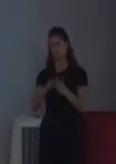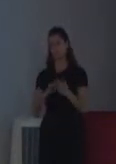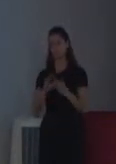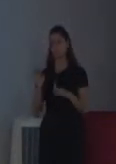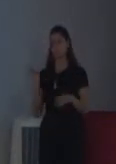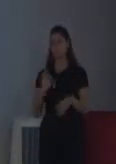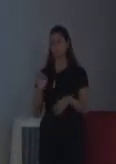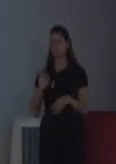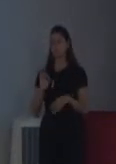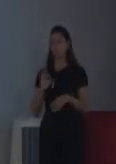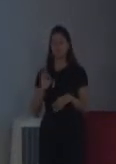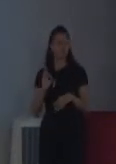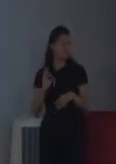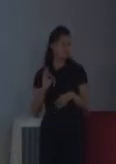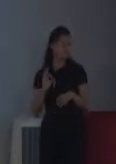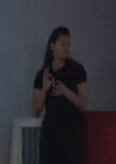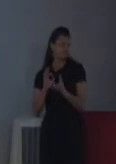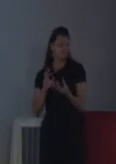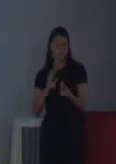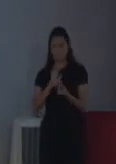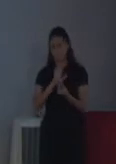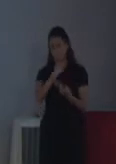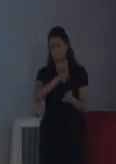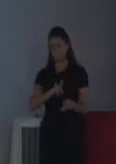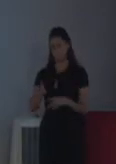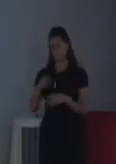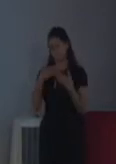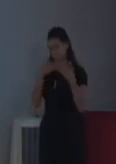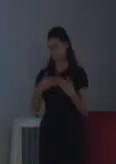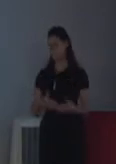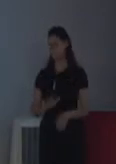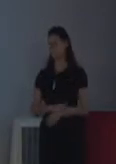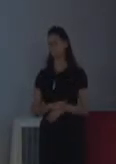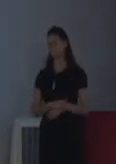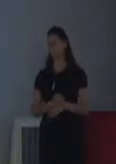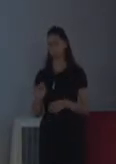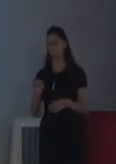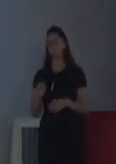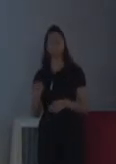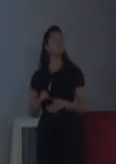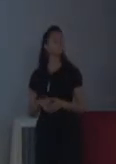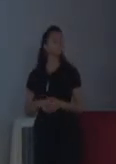de las personas con discapacidad.